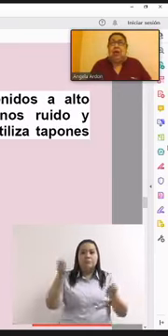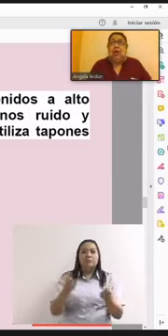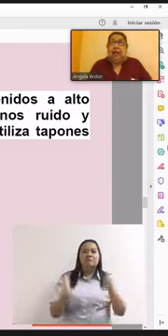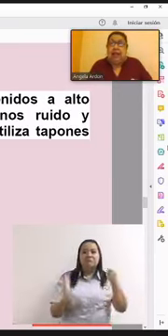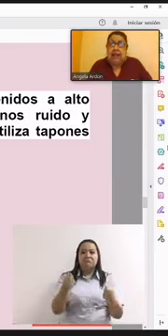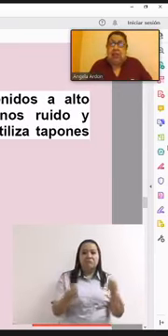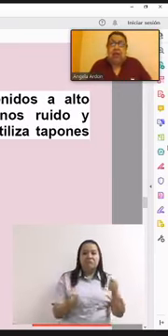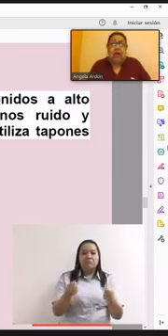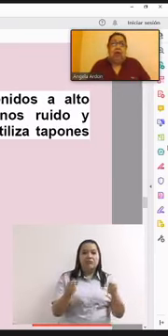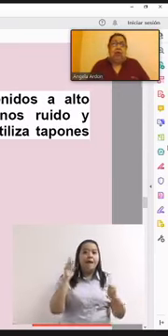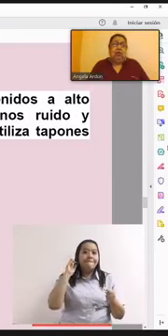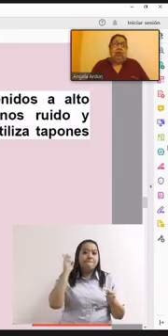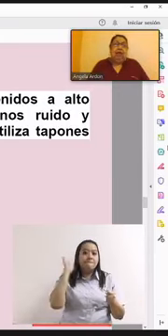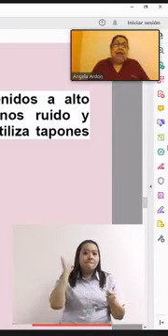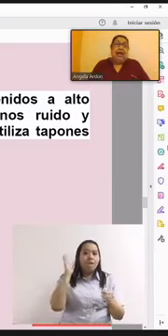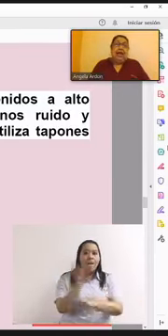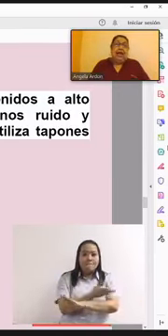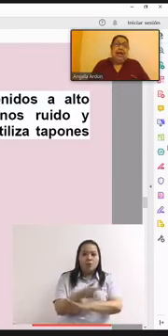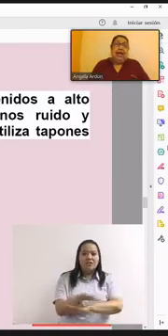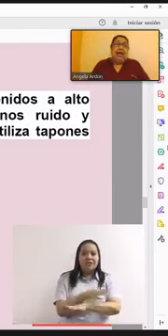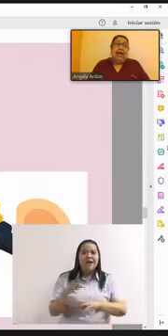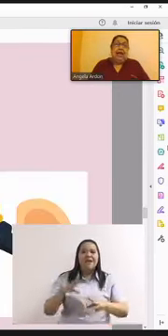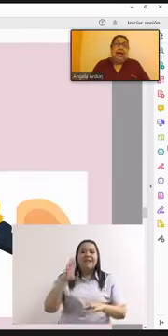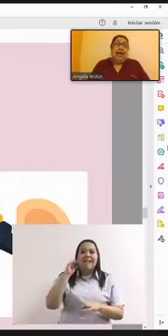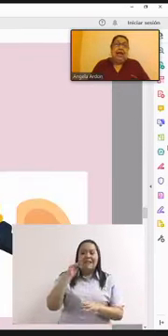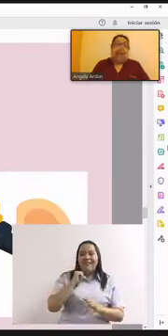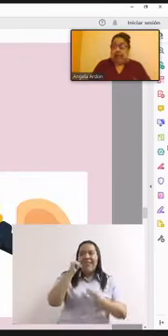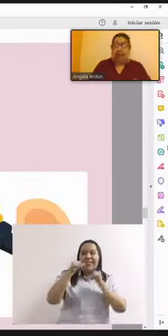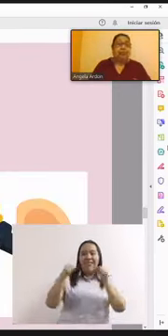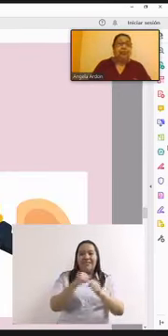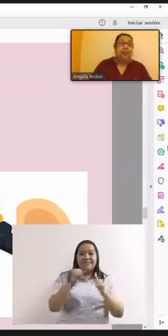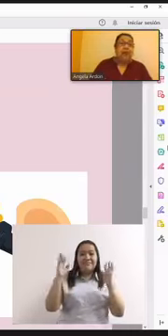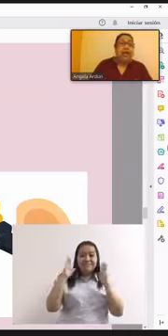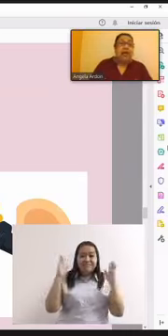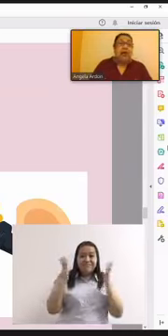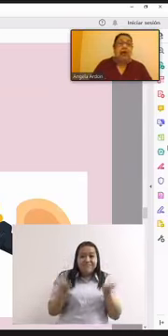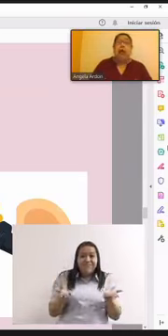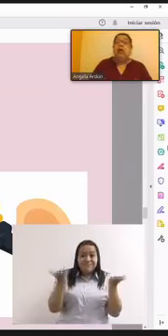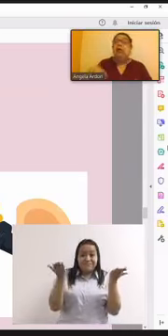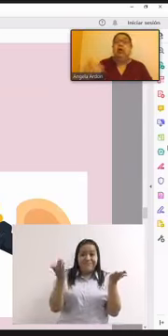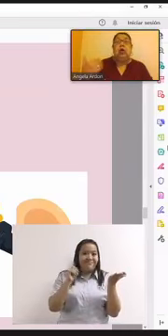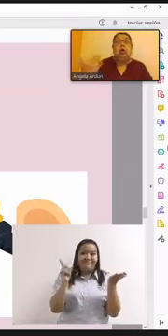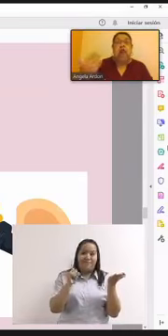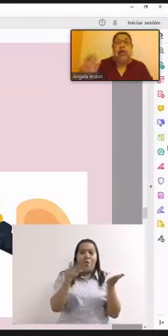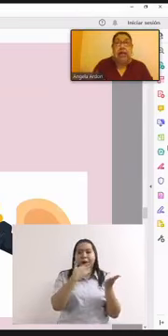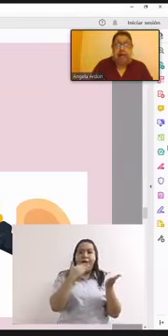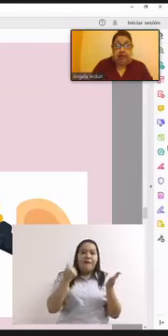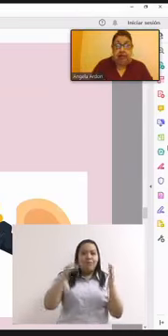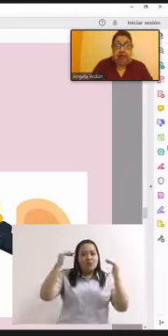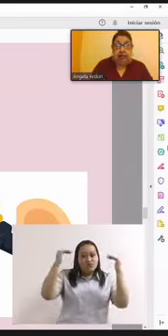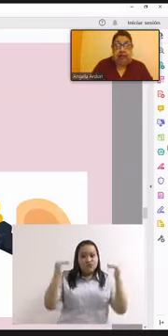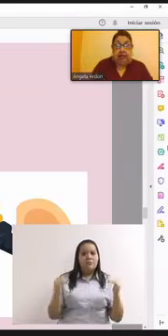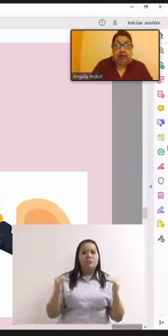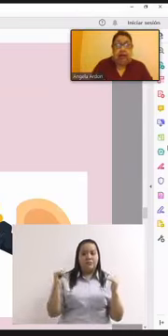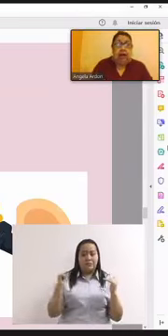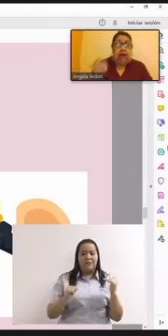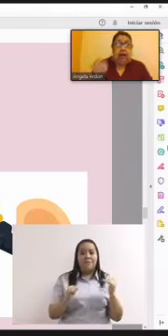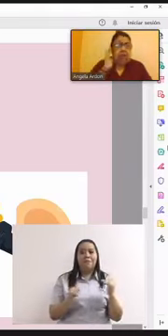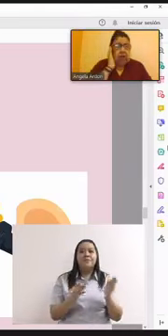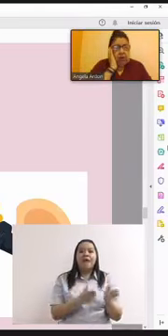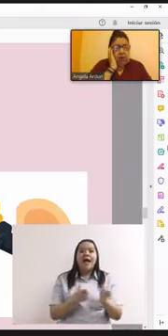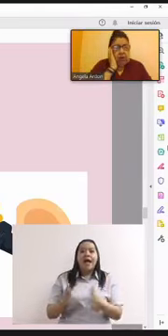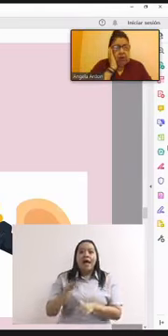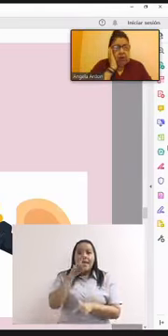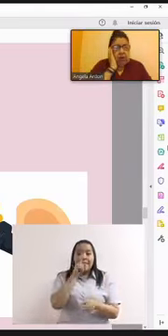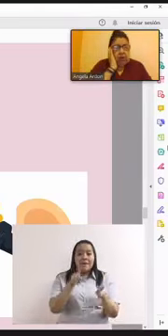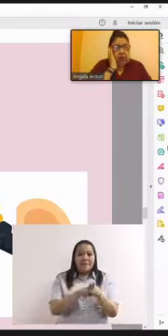estamos afectando la audición. La siguiente. También, no te automediques. Ay, me